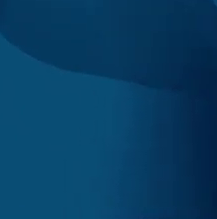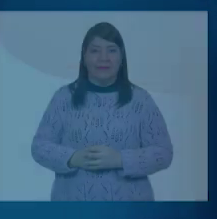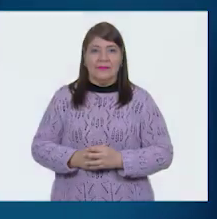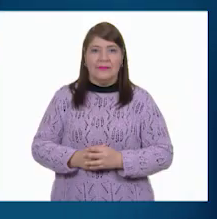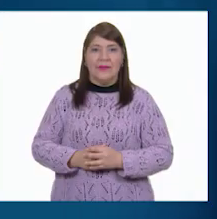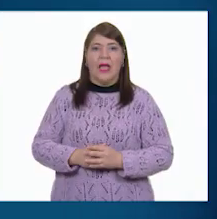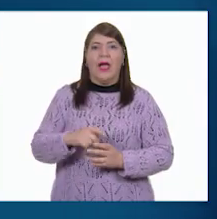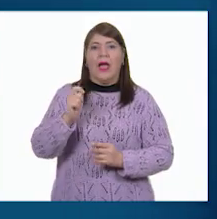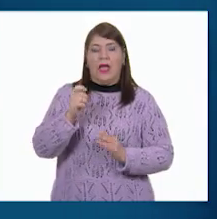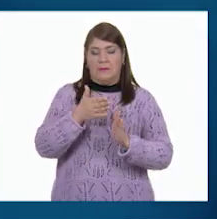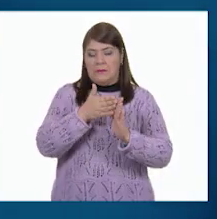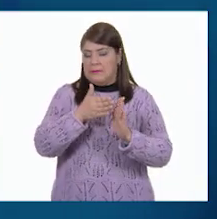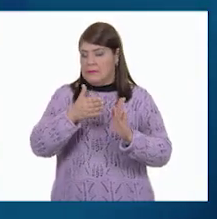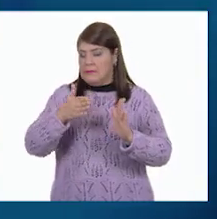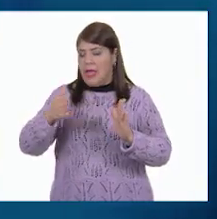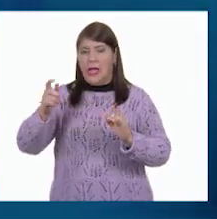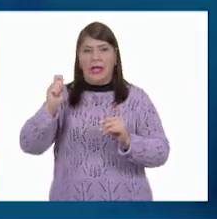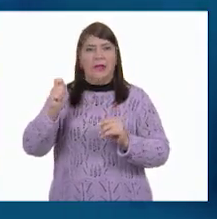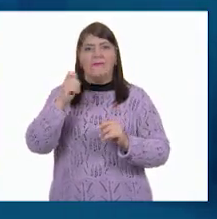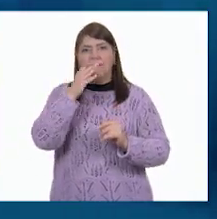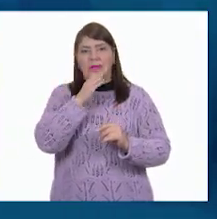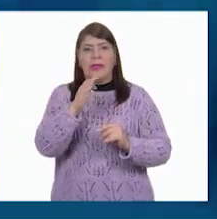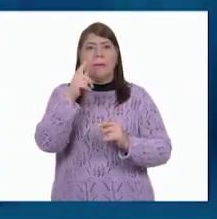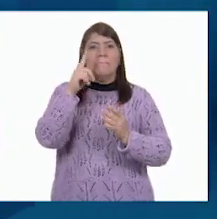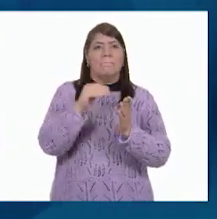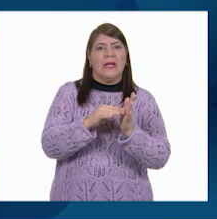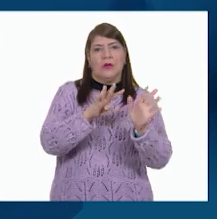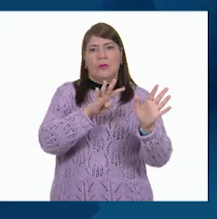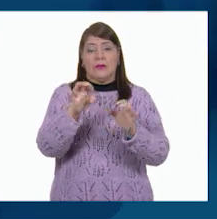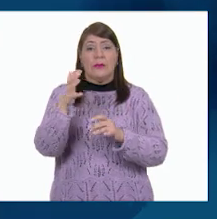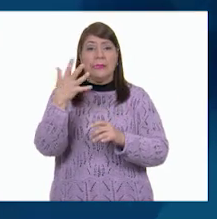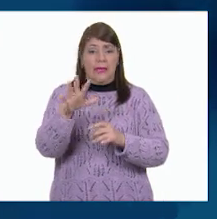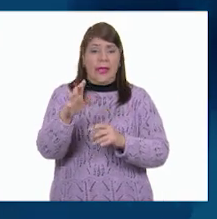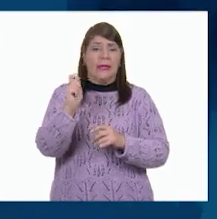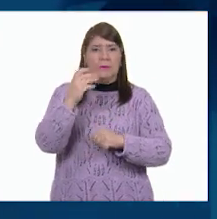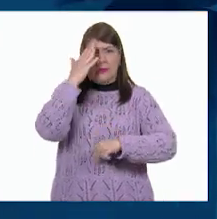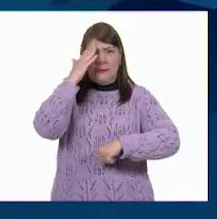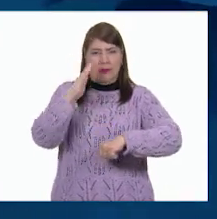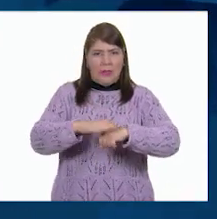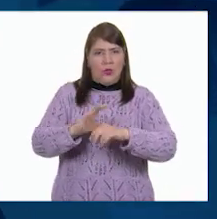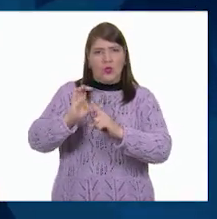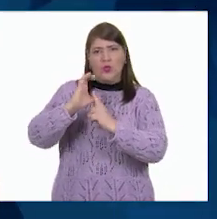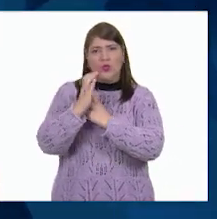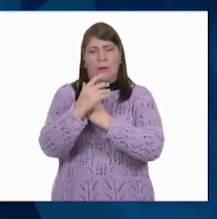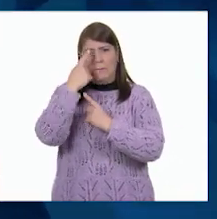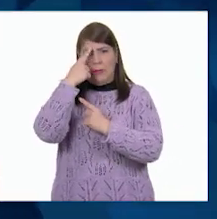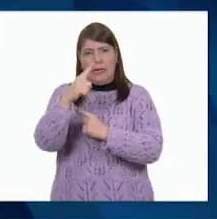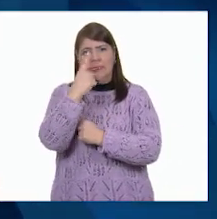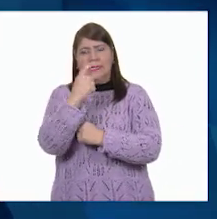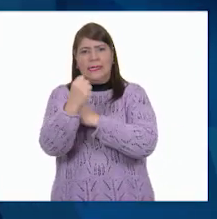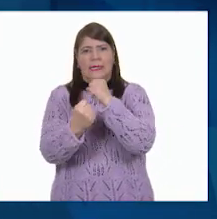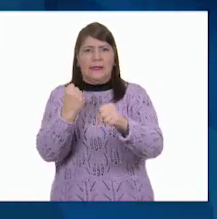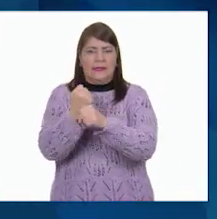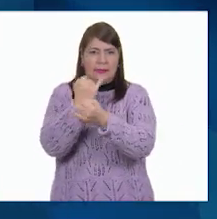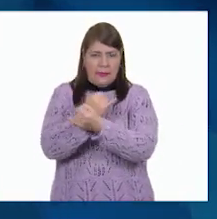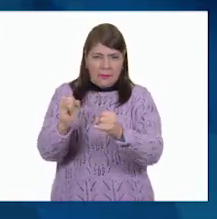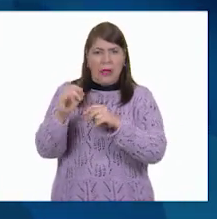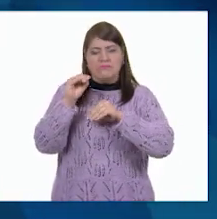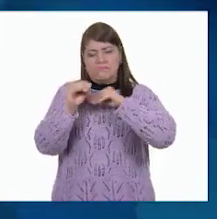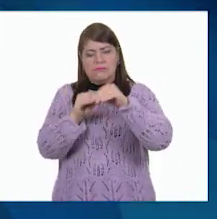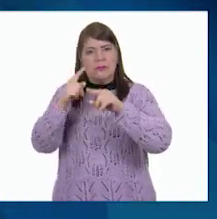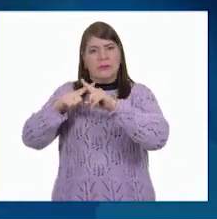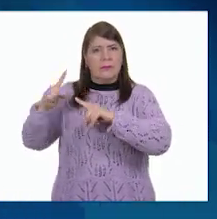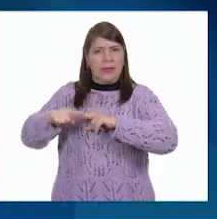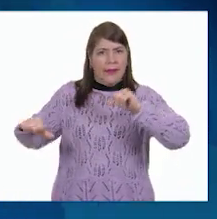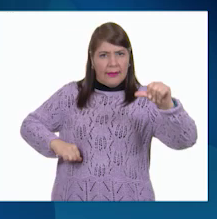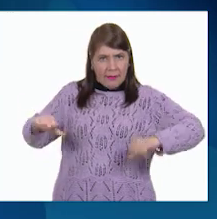En el marco de la gran festividad nacional de 1910, la Comisión del Centenario organizó un programa de numerosas actividades cívicas